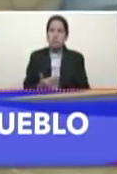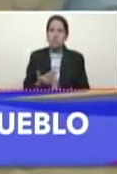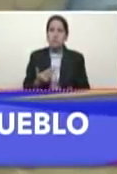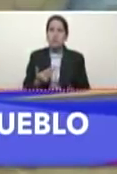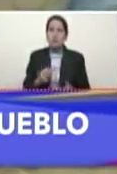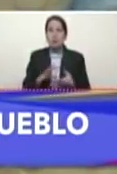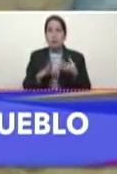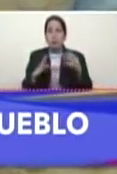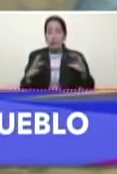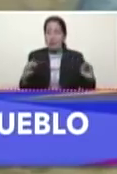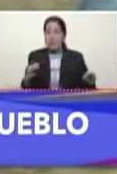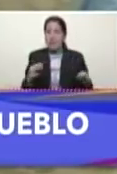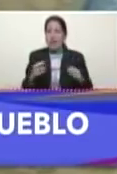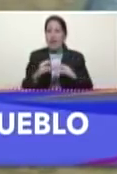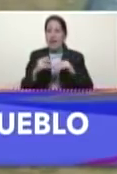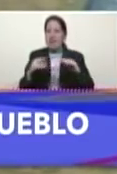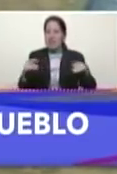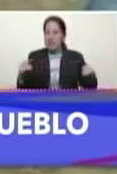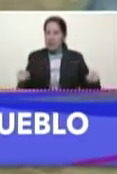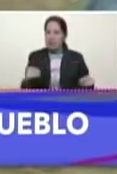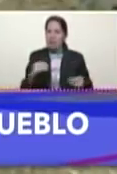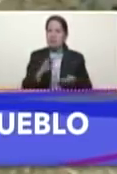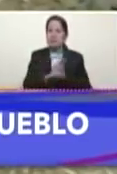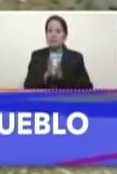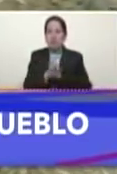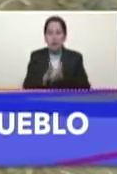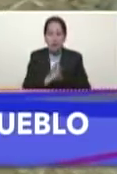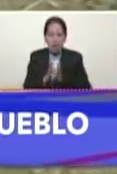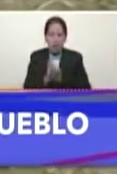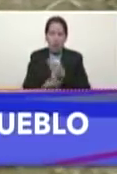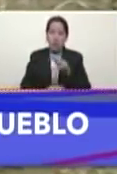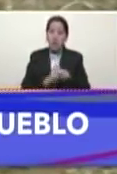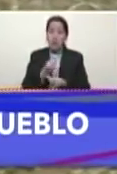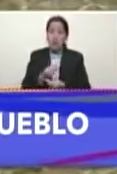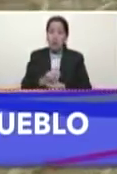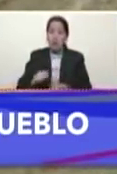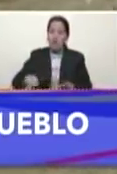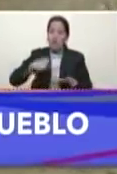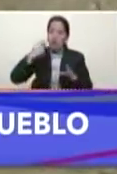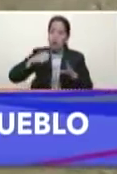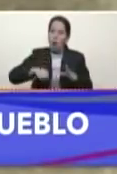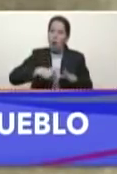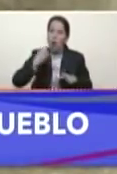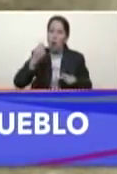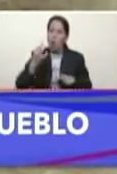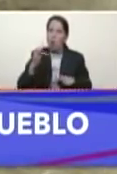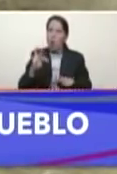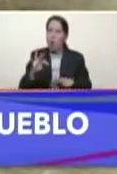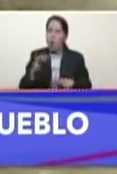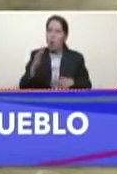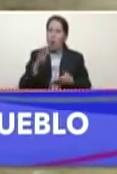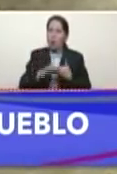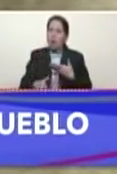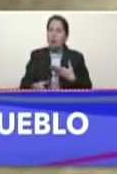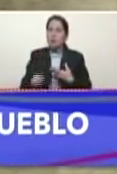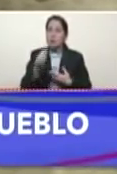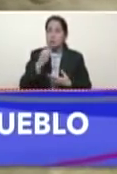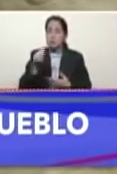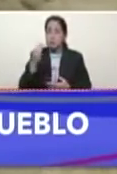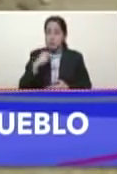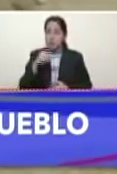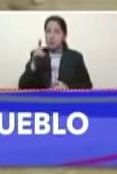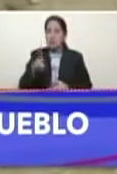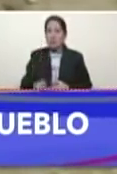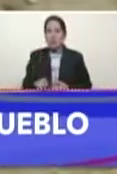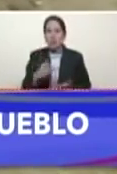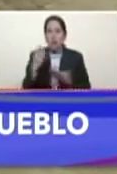la producción de harina de maíz precocida y por supuesto el vaso de fororo escolar para nuestros niños y nuestras niñas. Pero presidente, aquí a mi lado se encuentra